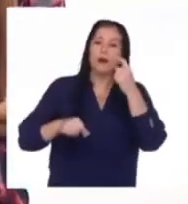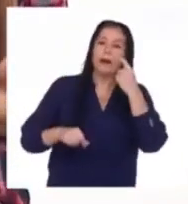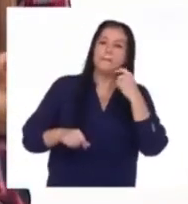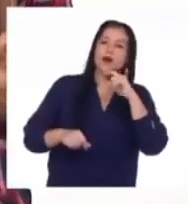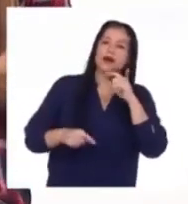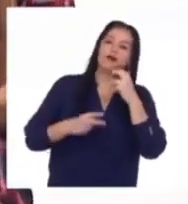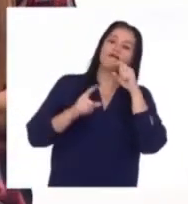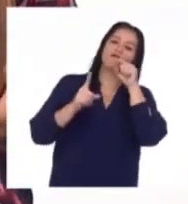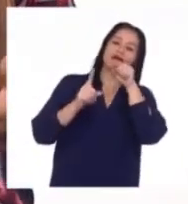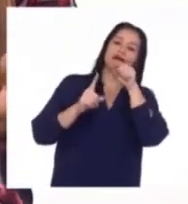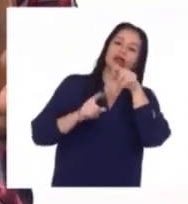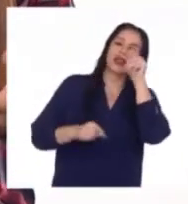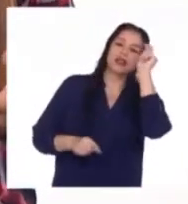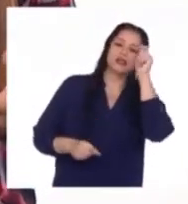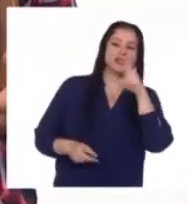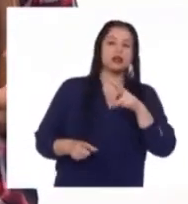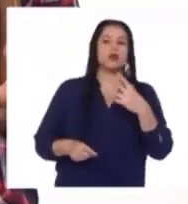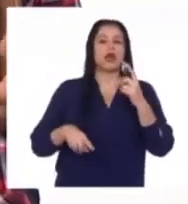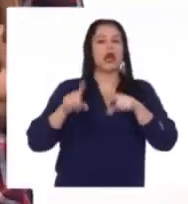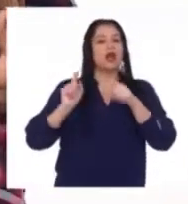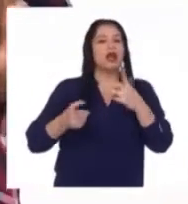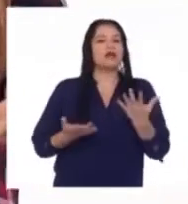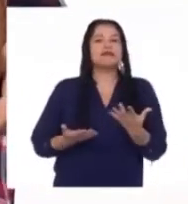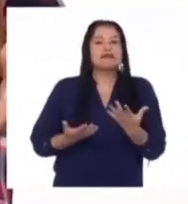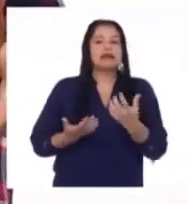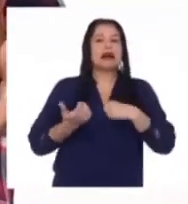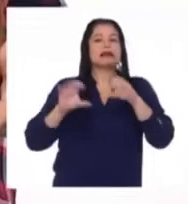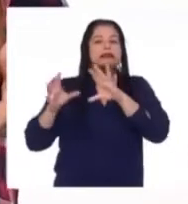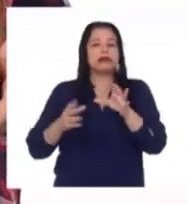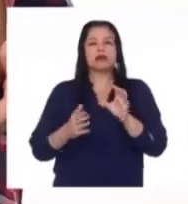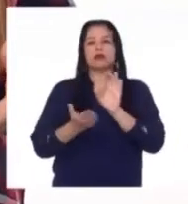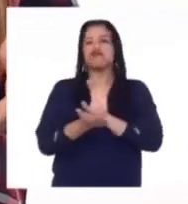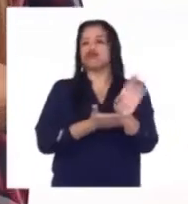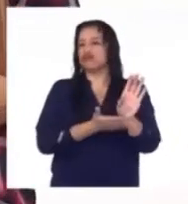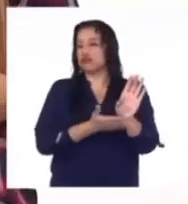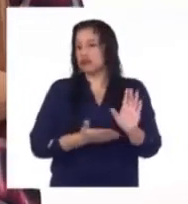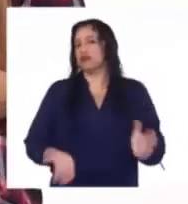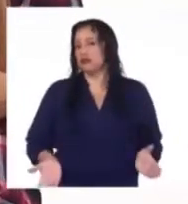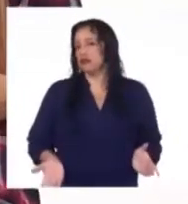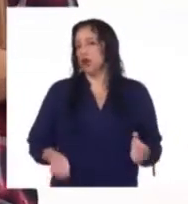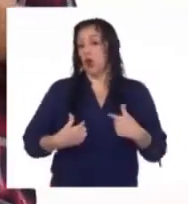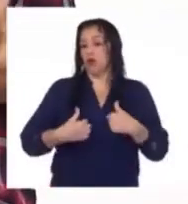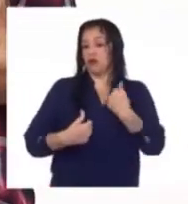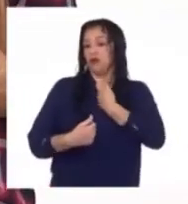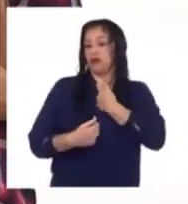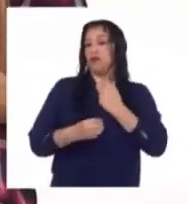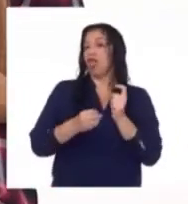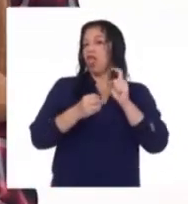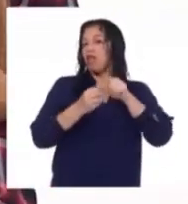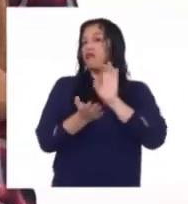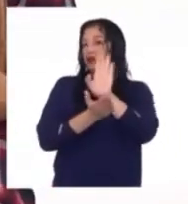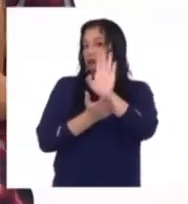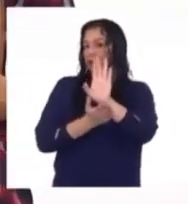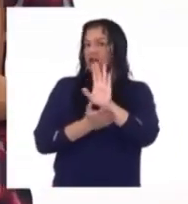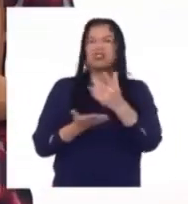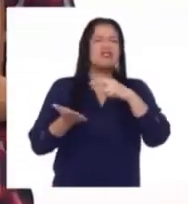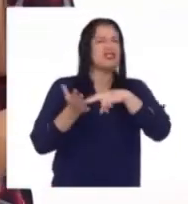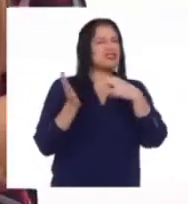ser testigos de un acto de discriminación o ser parte del mismo. Pero, ¿qué es la discriminación?